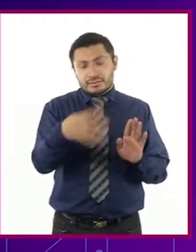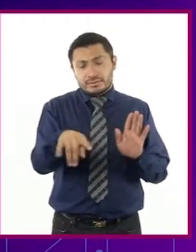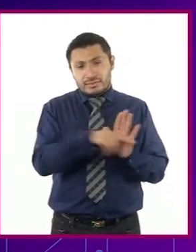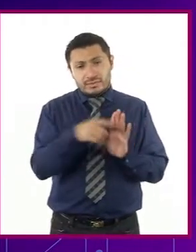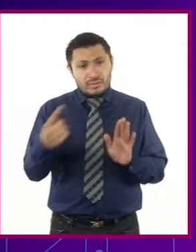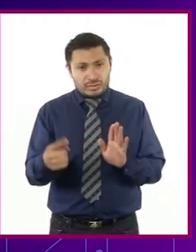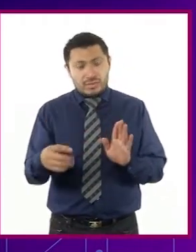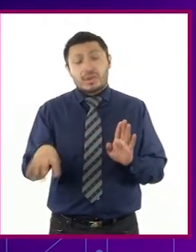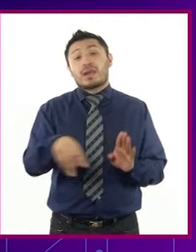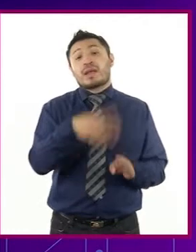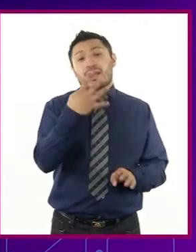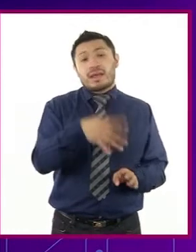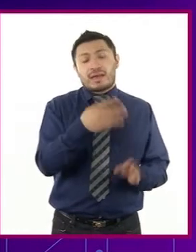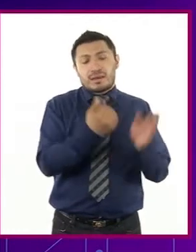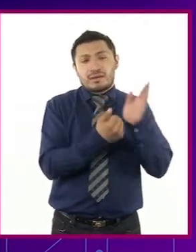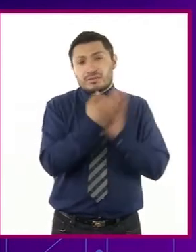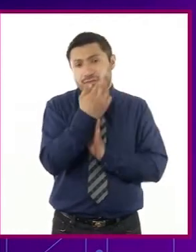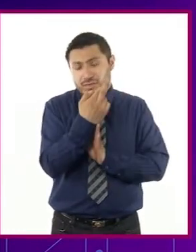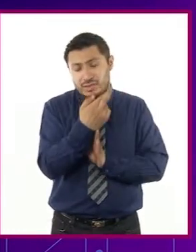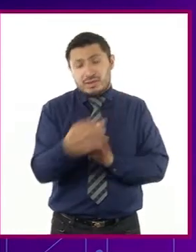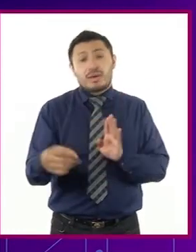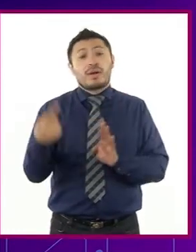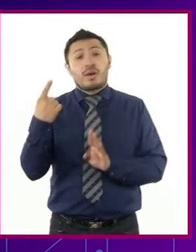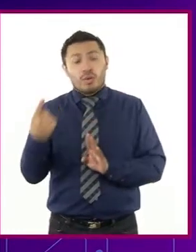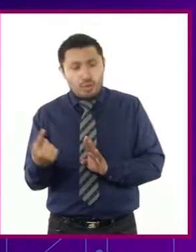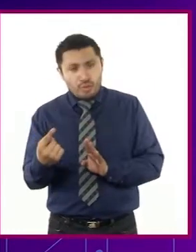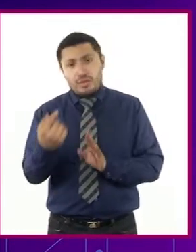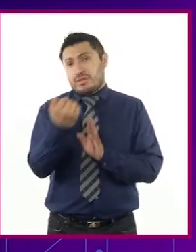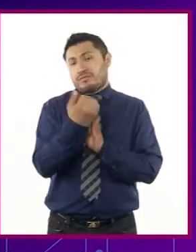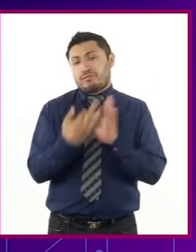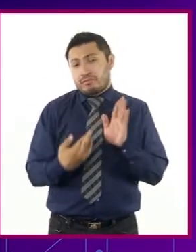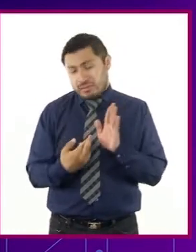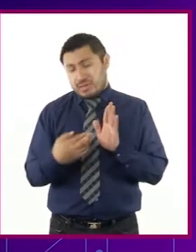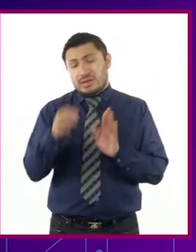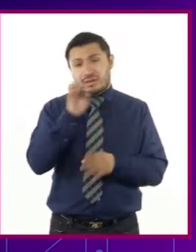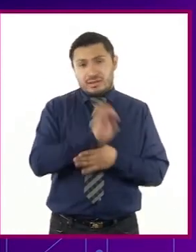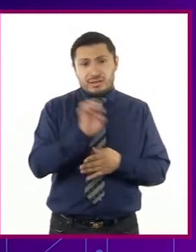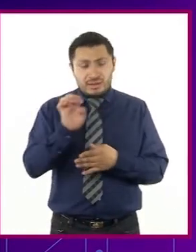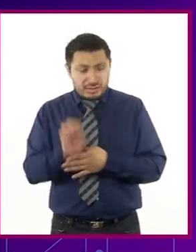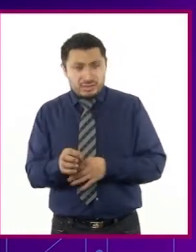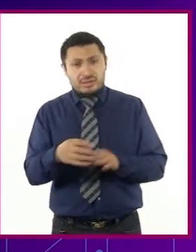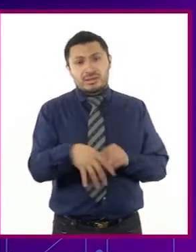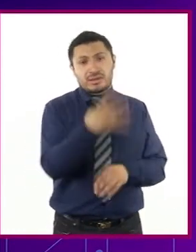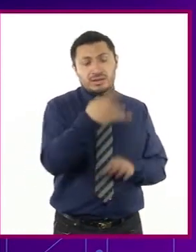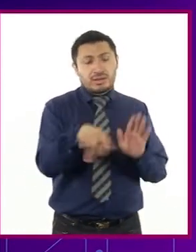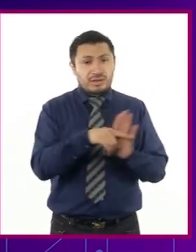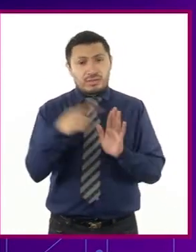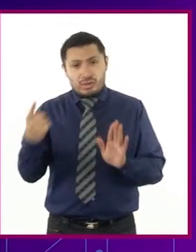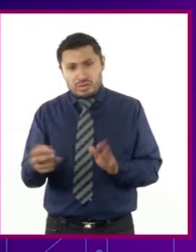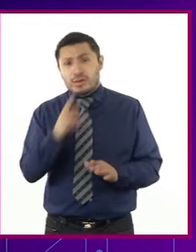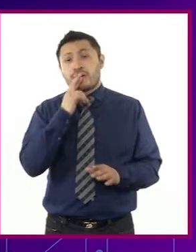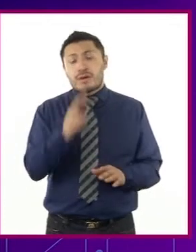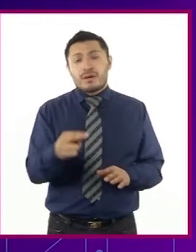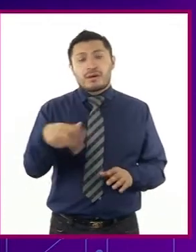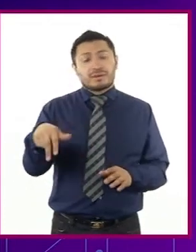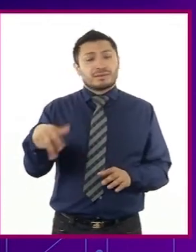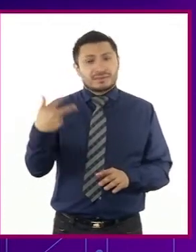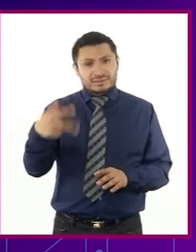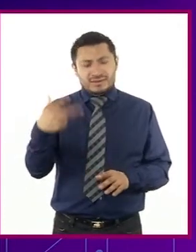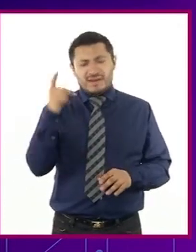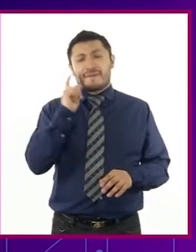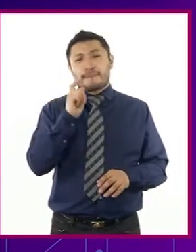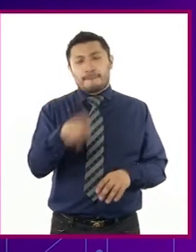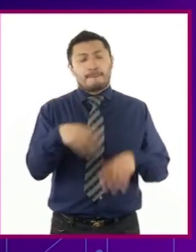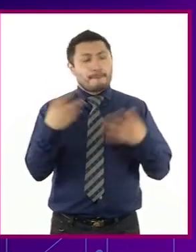14 representa el dato con mayor valor y 1 es el dato con menor valor. El resultado es 13, es